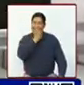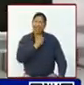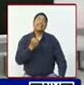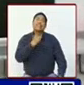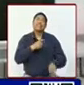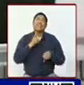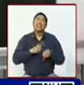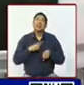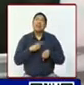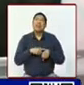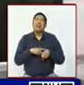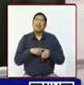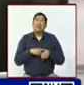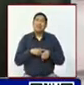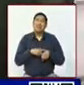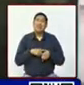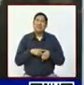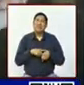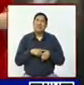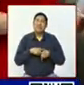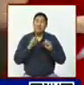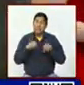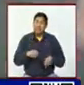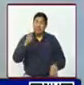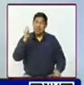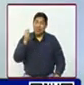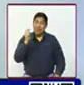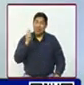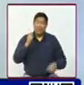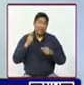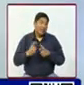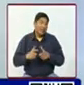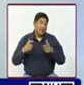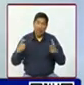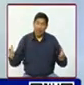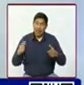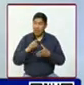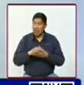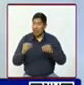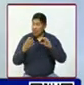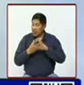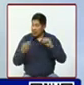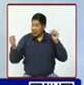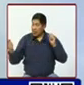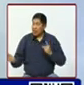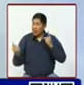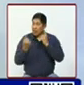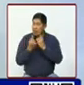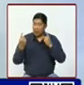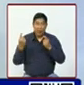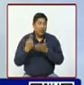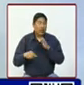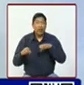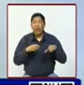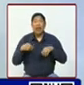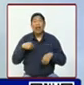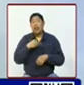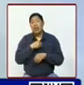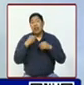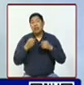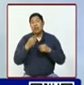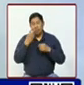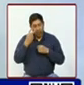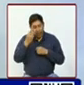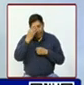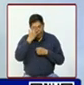Emotivo, como siempre, teniendo el privilegio de ser testigos de estas grandes historias, estos grandes reencuentros, porque eso es lo que somos, el canal de los grandes reencuentros. Oye,